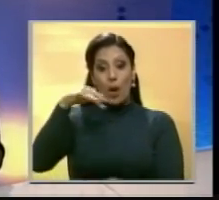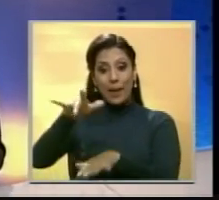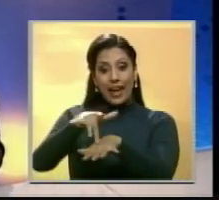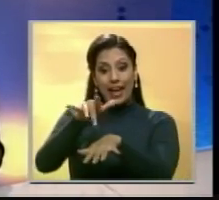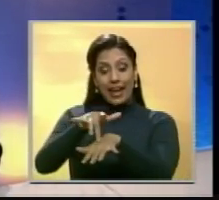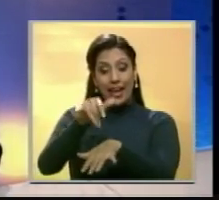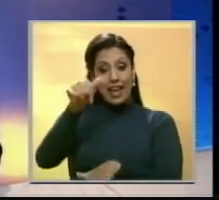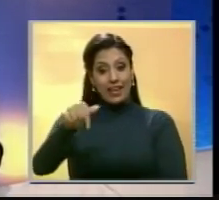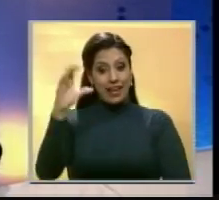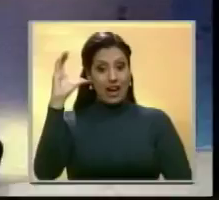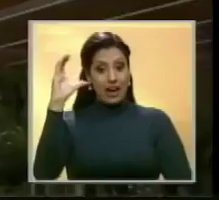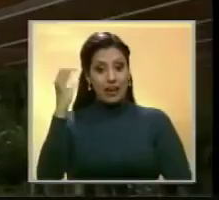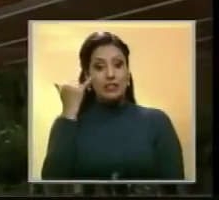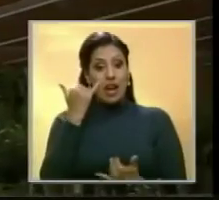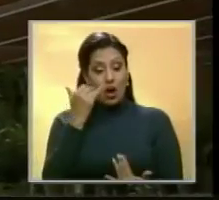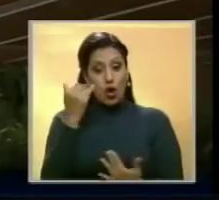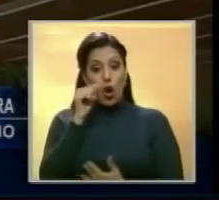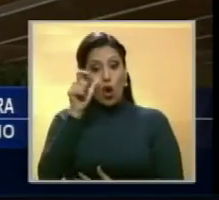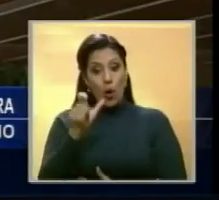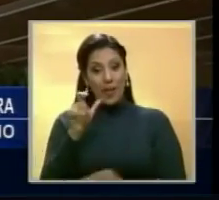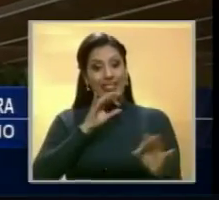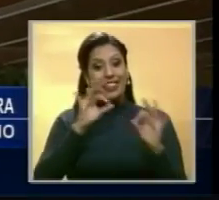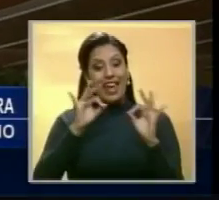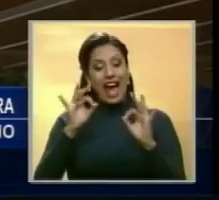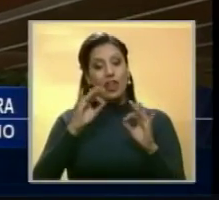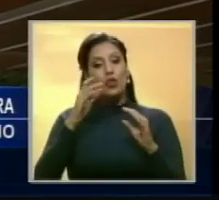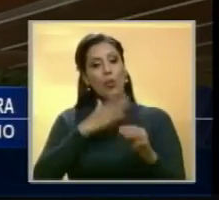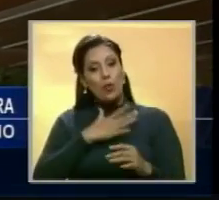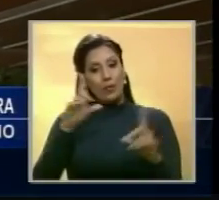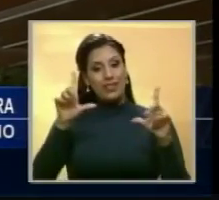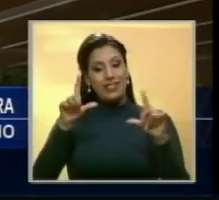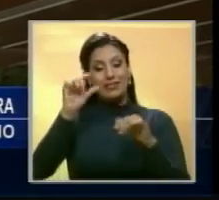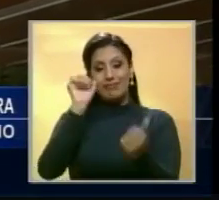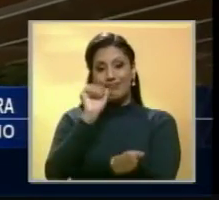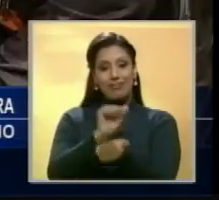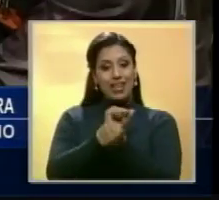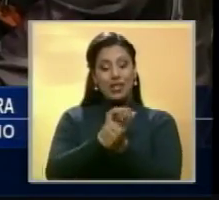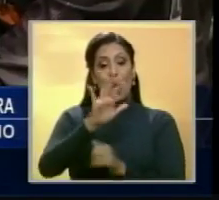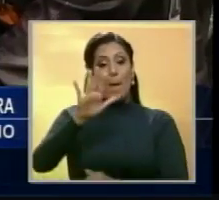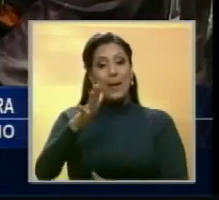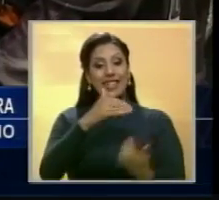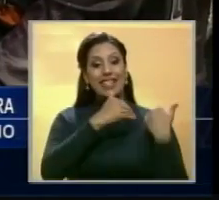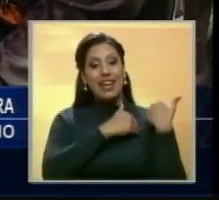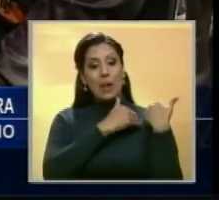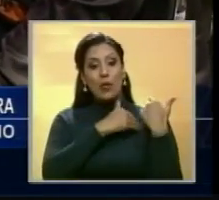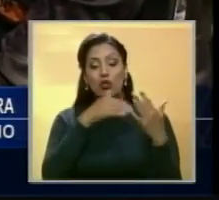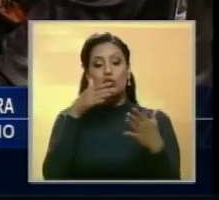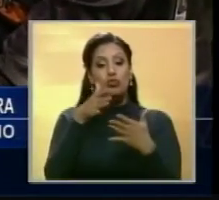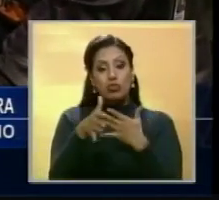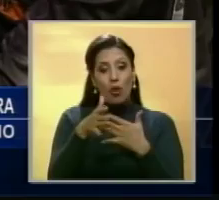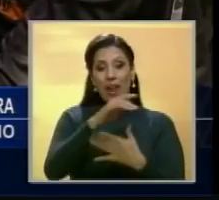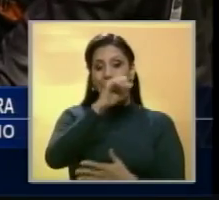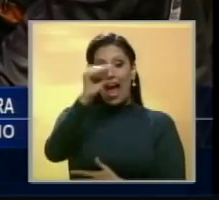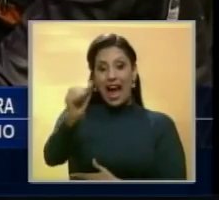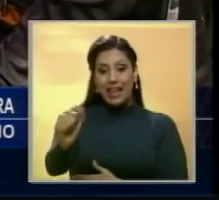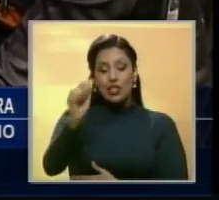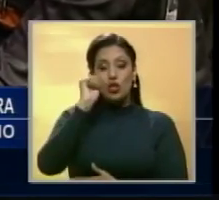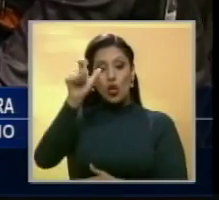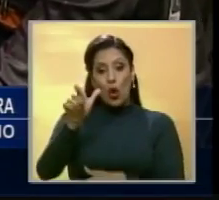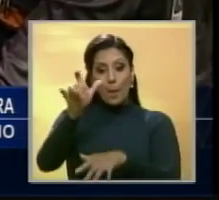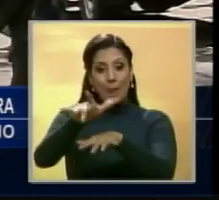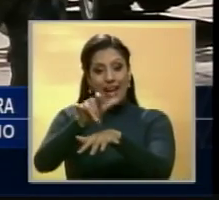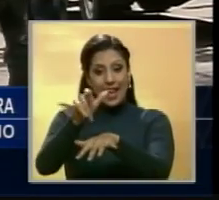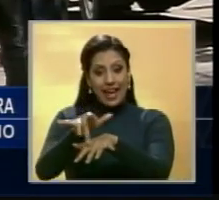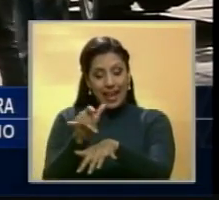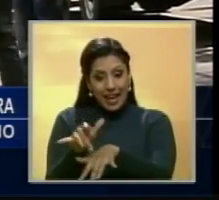en El Rosal, aquí en Caracas. Armando Cabrera, actor de teatro y televisión, fue detenido por su presunta responsabilidad en el homicidio de